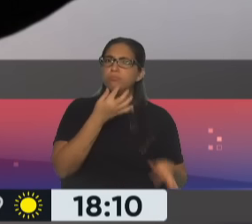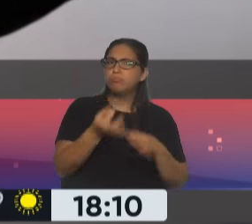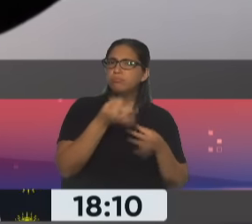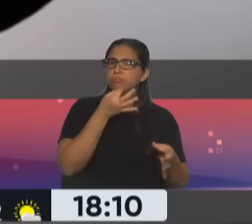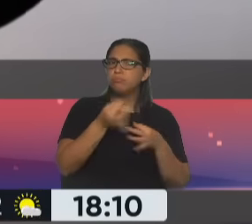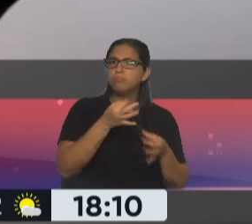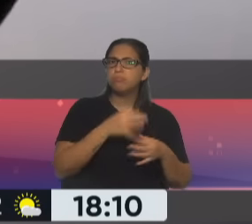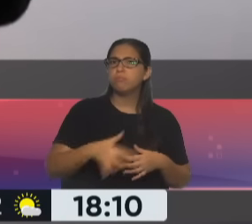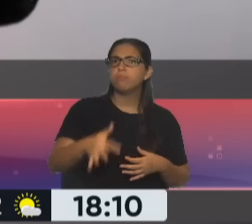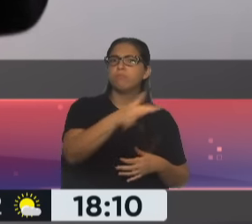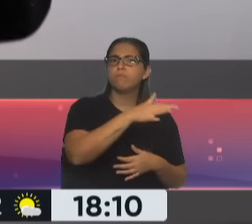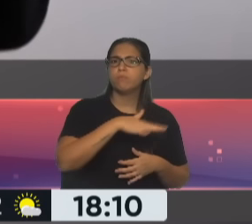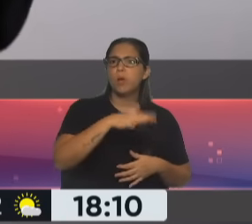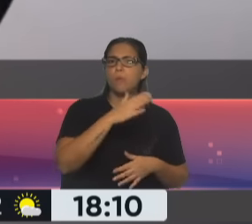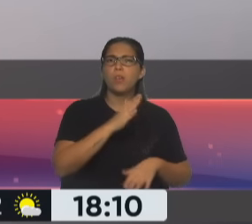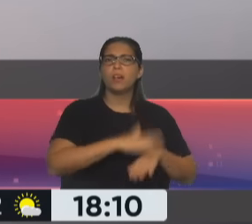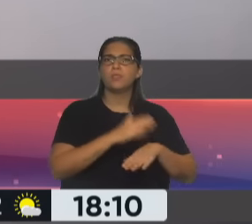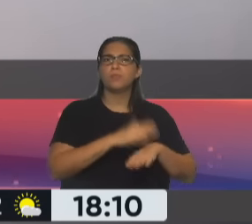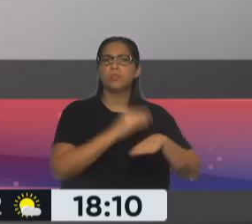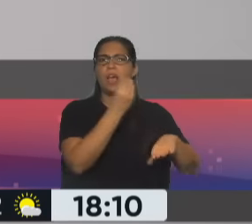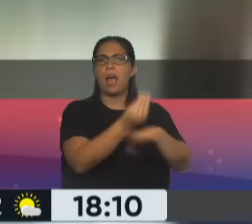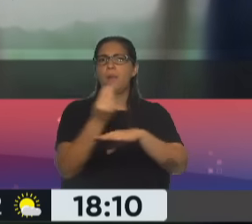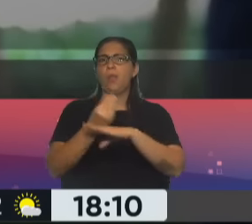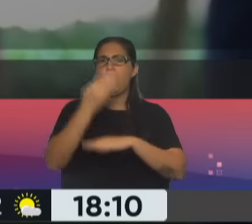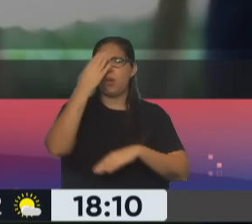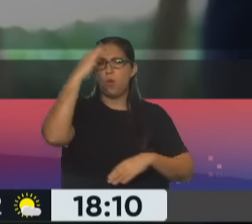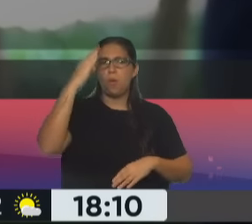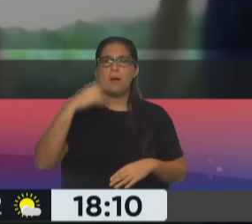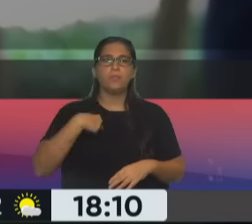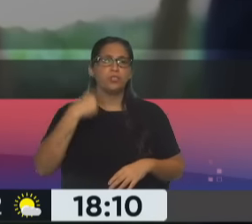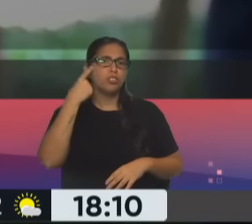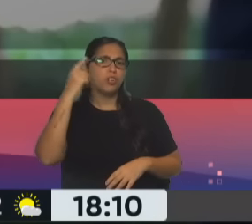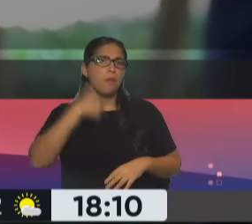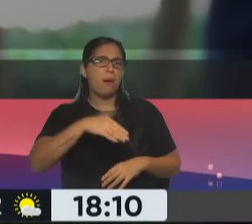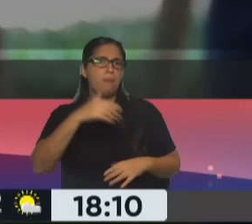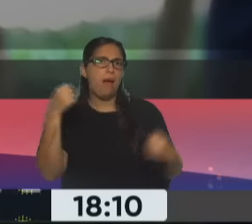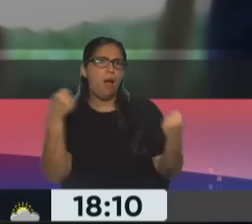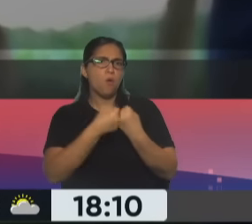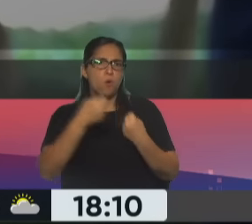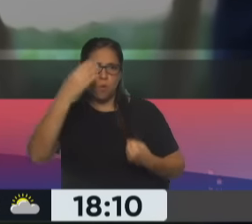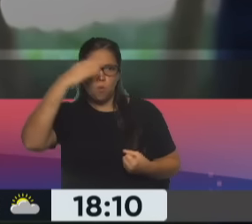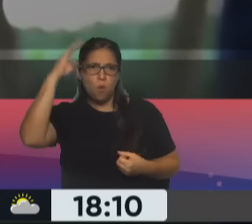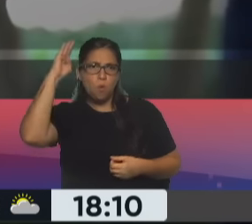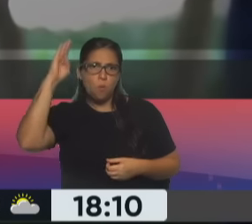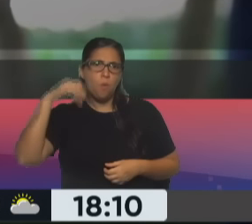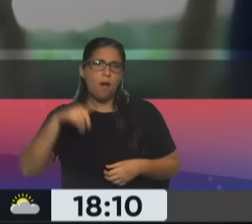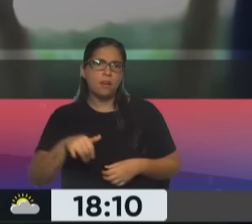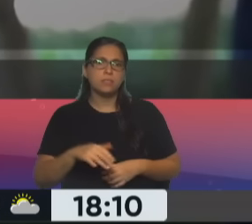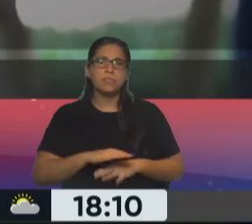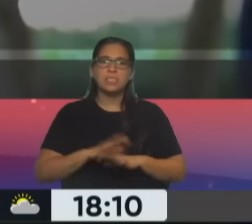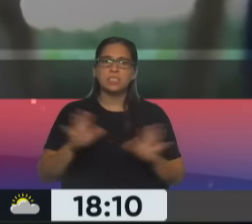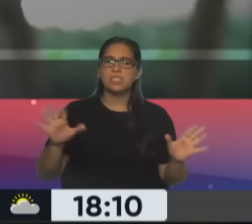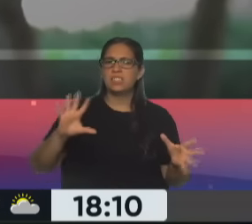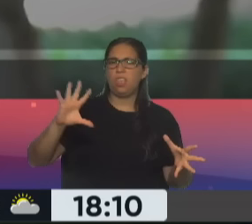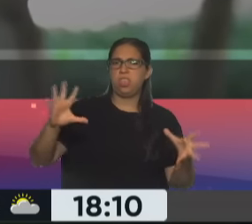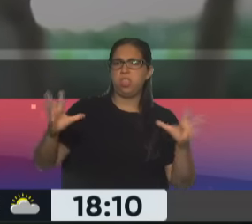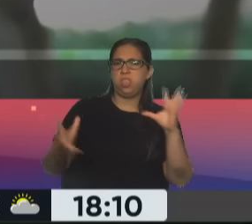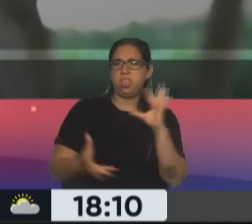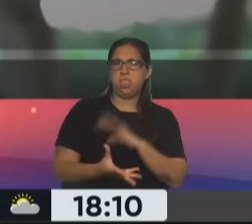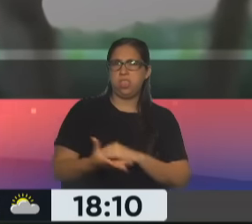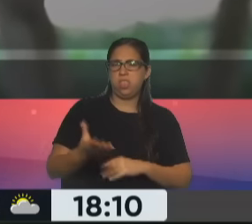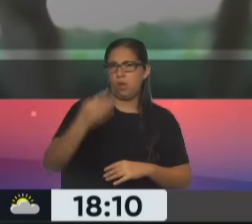pueblo y los más altos responsables de Cuba. I think we're going to make a deal with Cuba. It's in bad shape. Cuba's